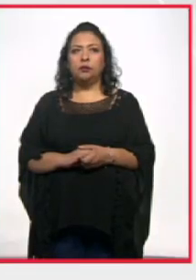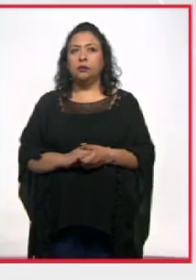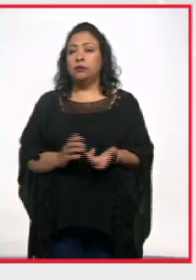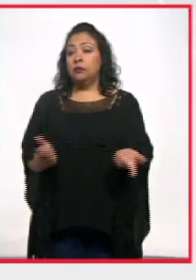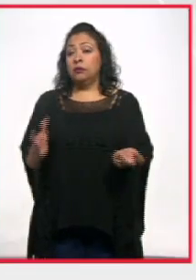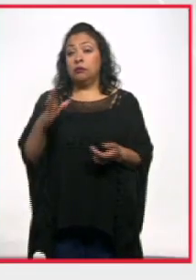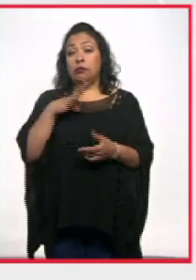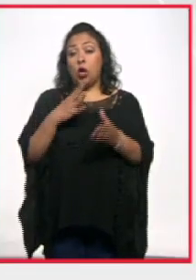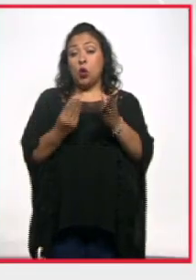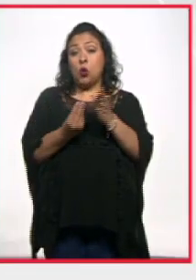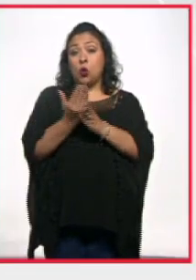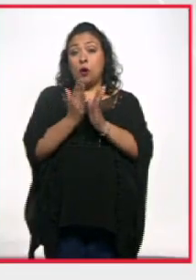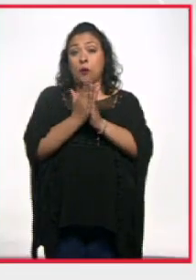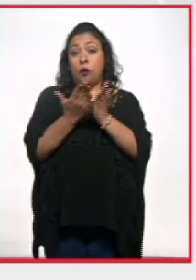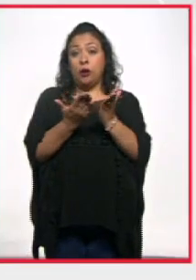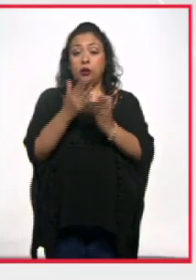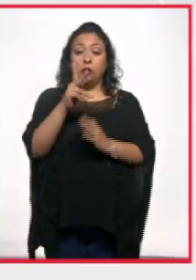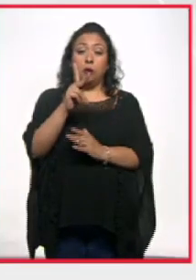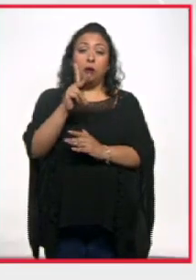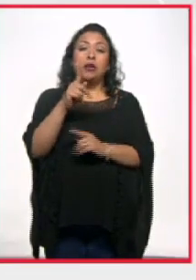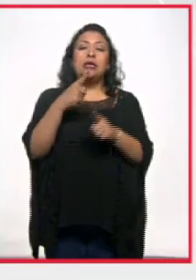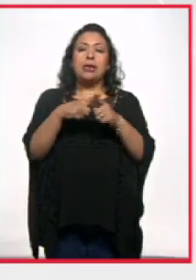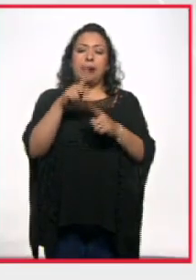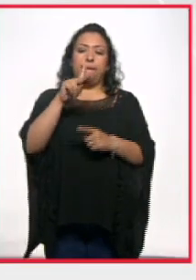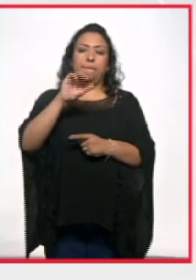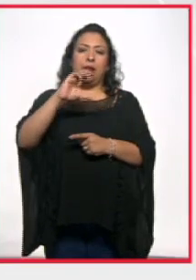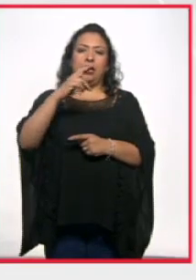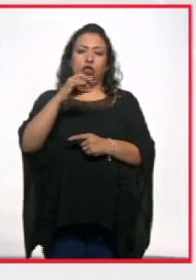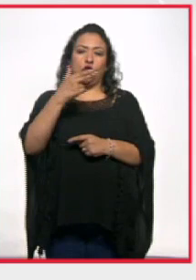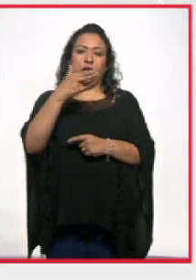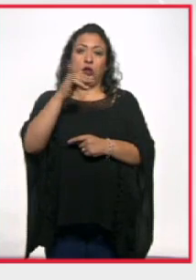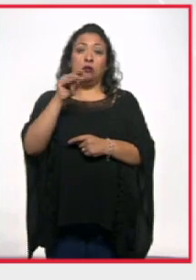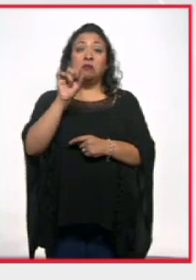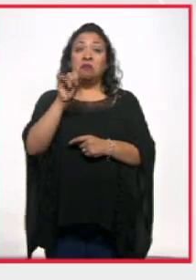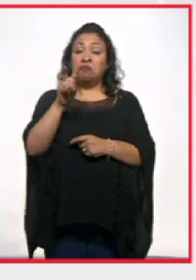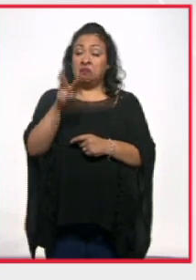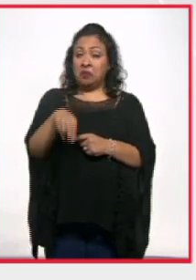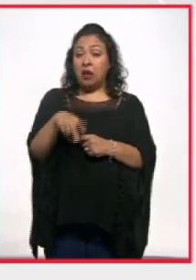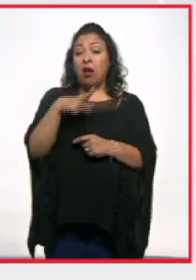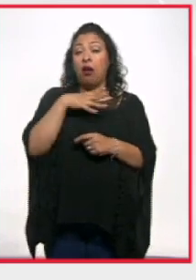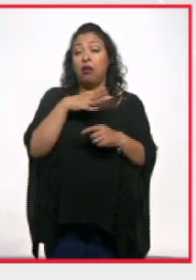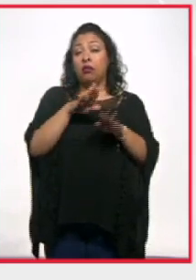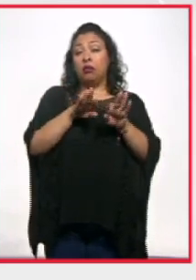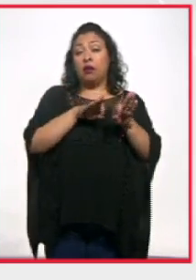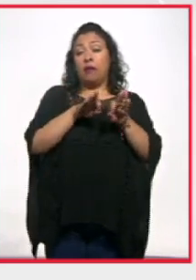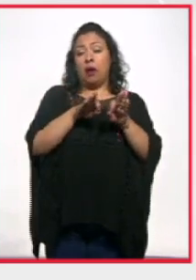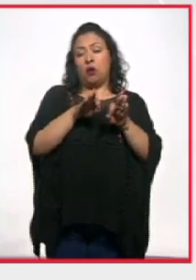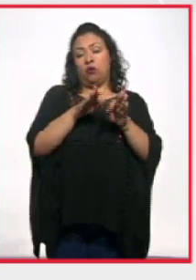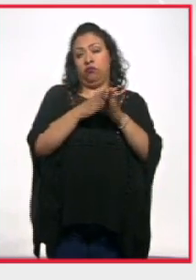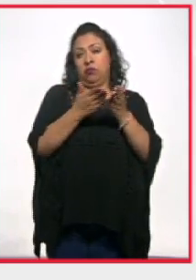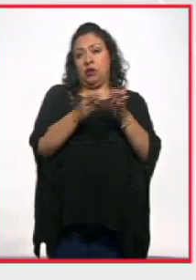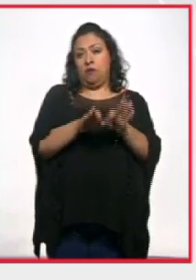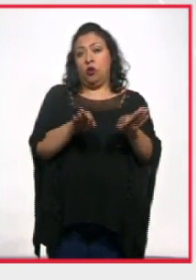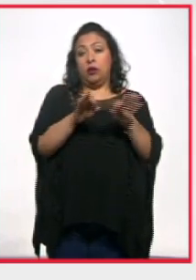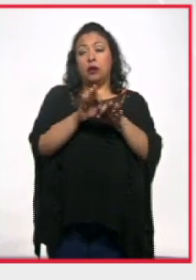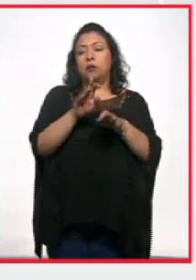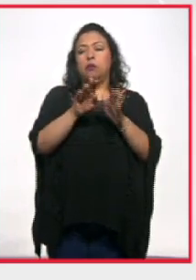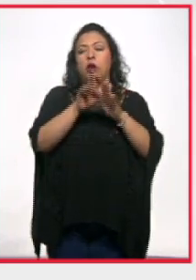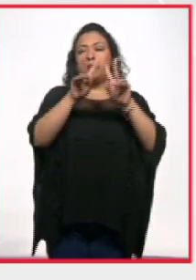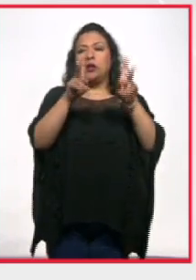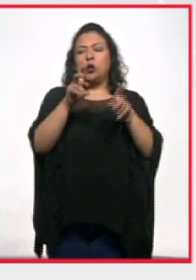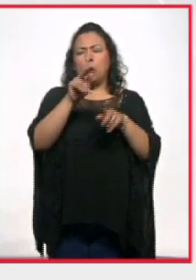Bueno, tiene nuevo libro Pancho Hinojosa. Así es, después de trabajos notables como El peor día de mi vida y Con los ojos